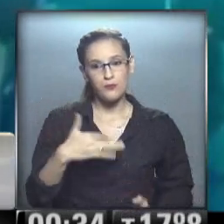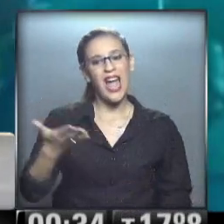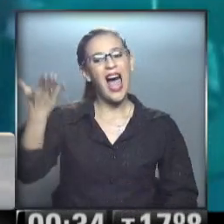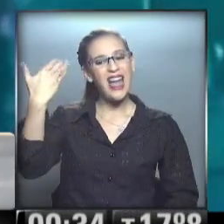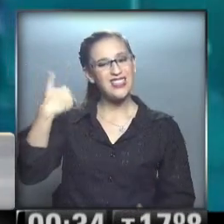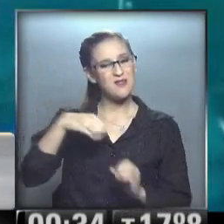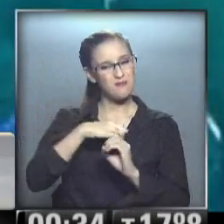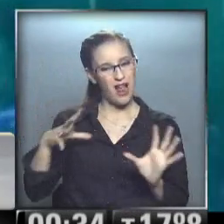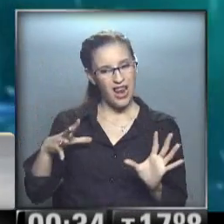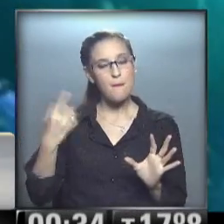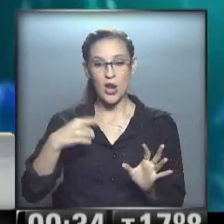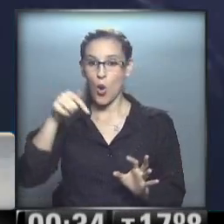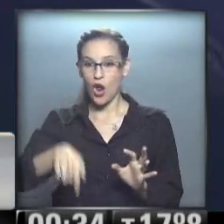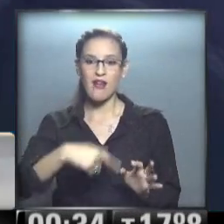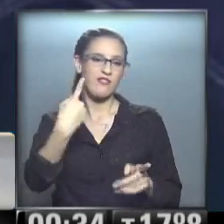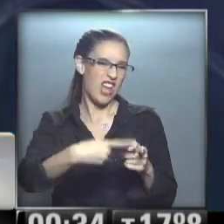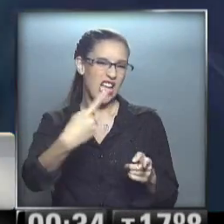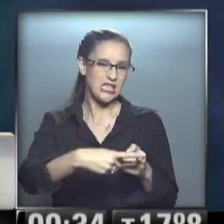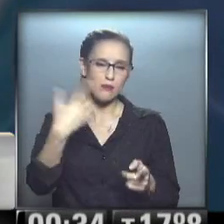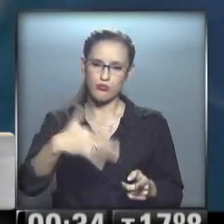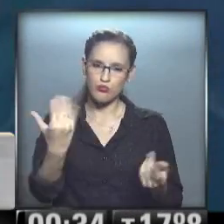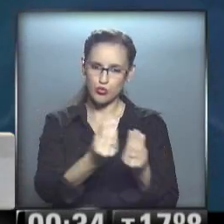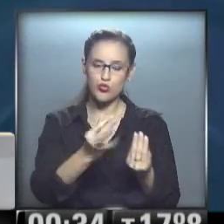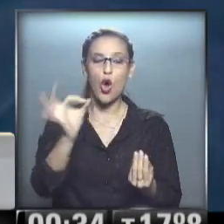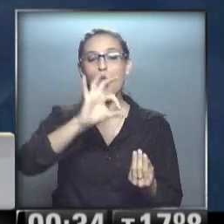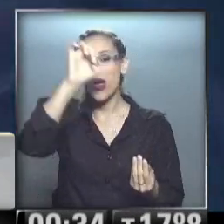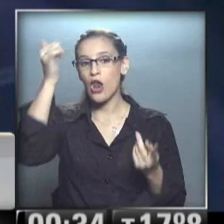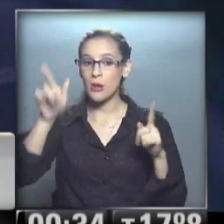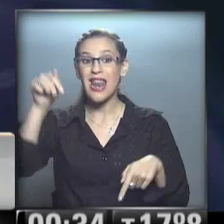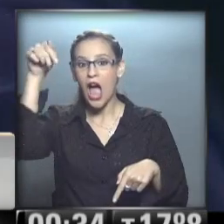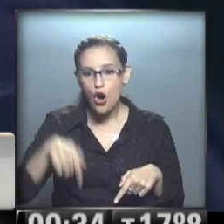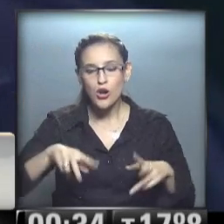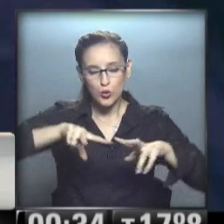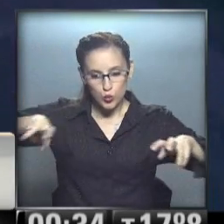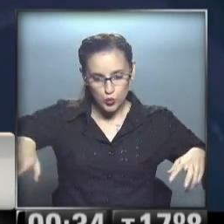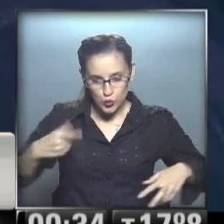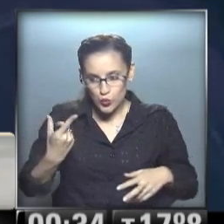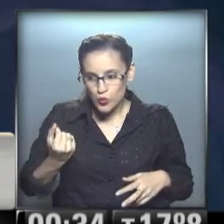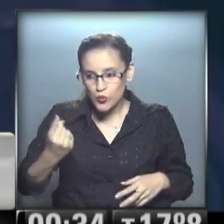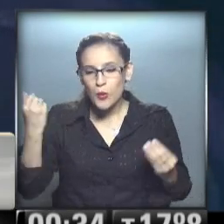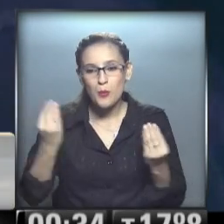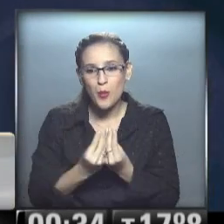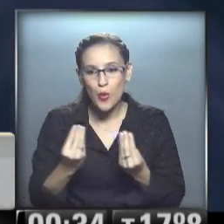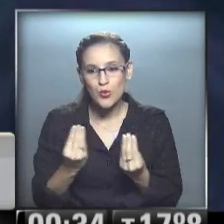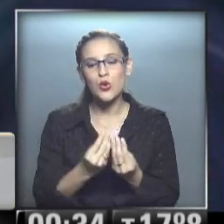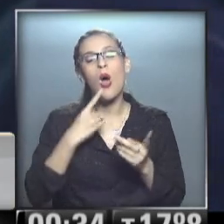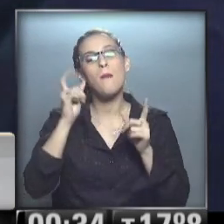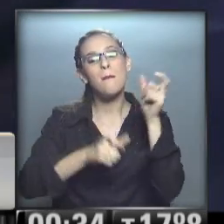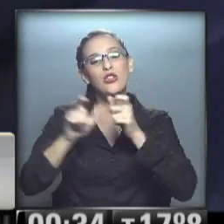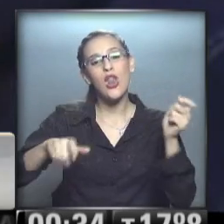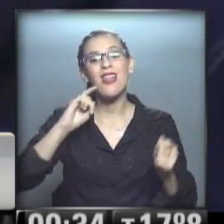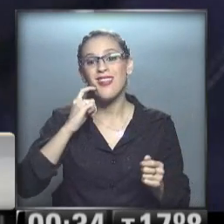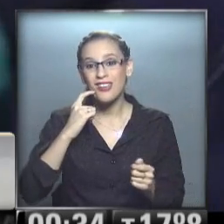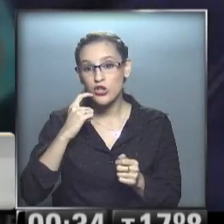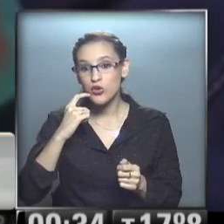materia de festival de carnaval o de la temporada de verano. Sí, indudablemente para todos los habitantes de Gualeguaychú, de